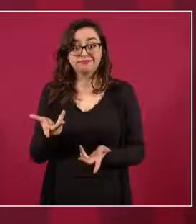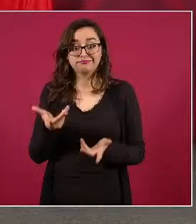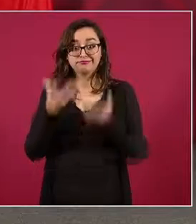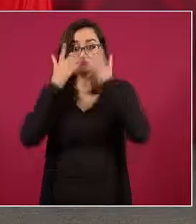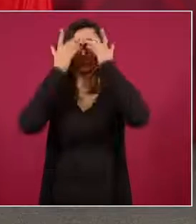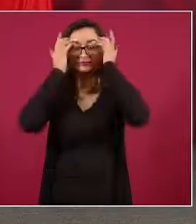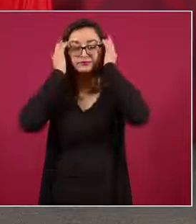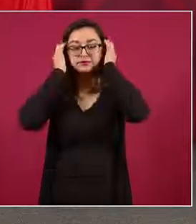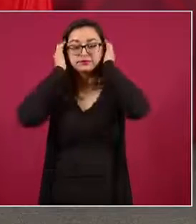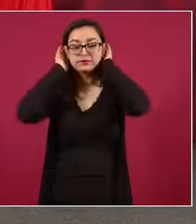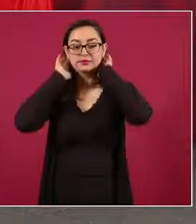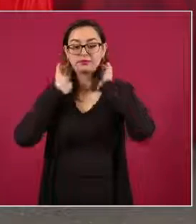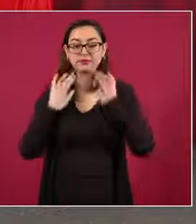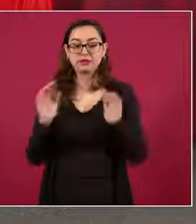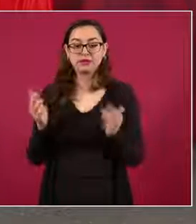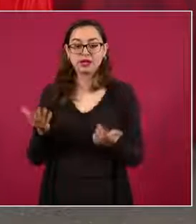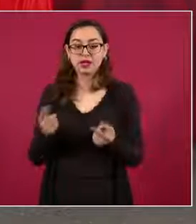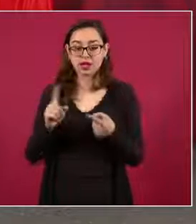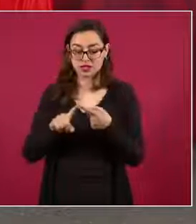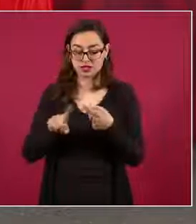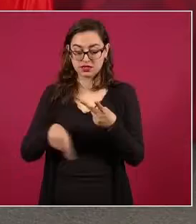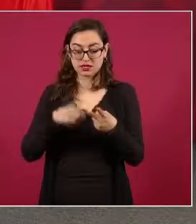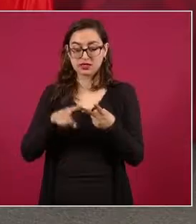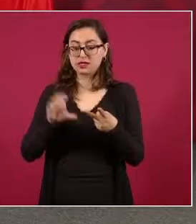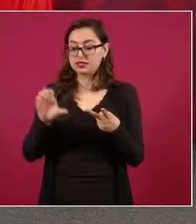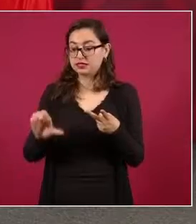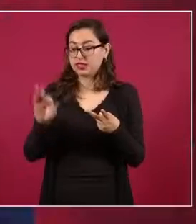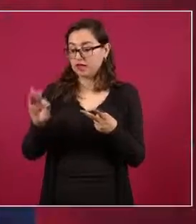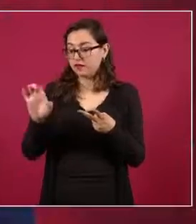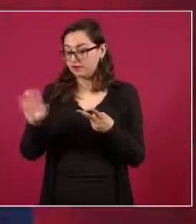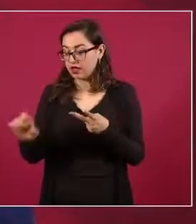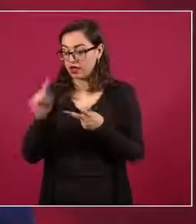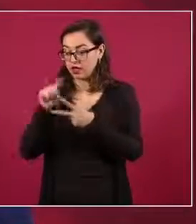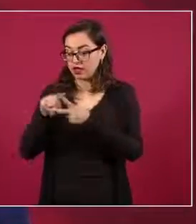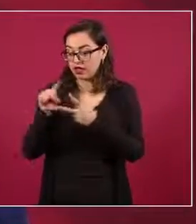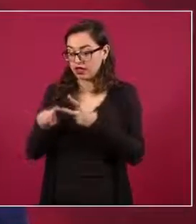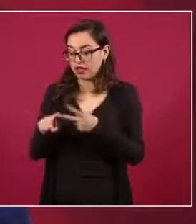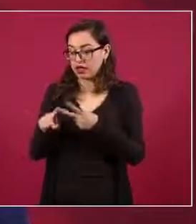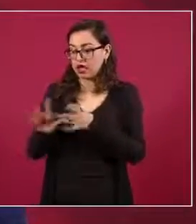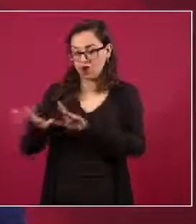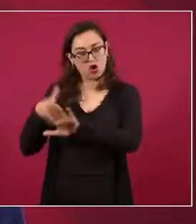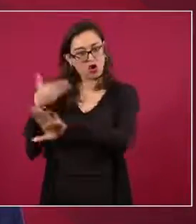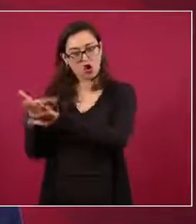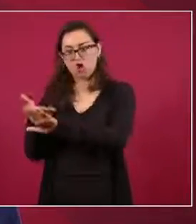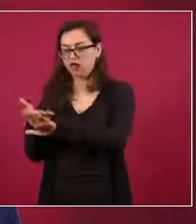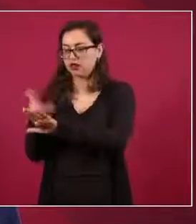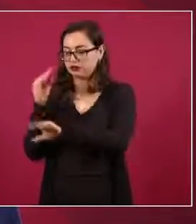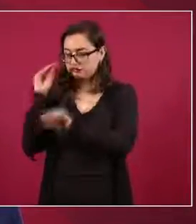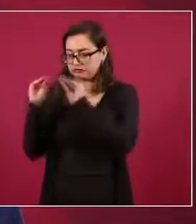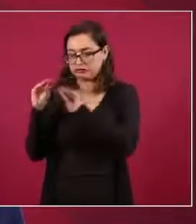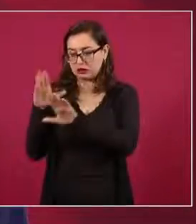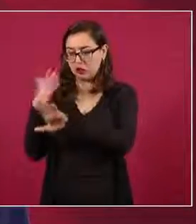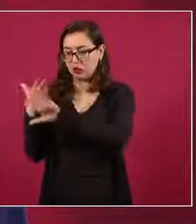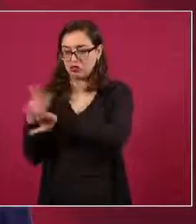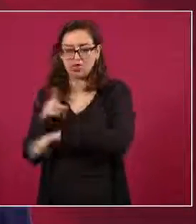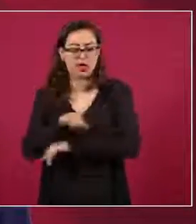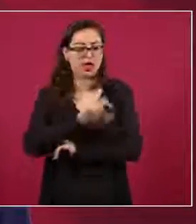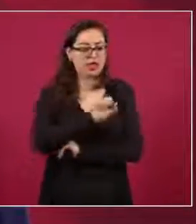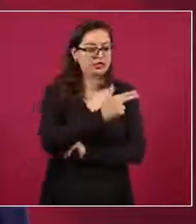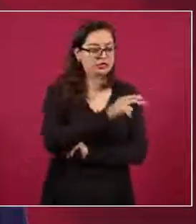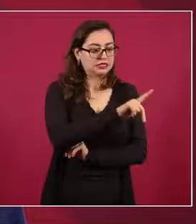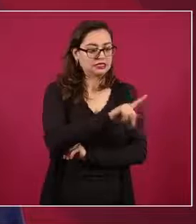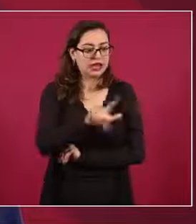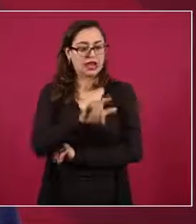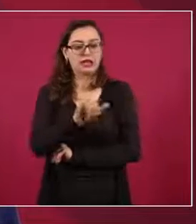a ninguna interpretación, y la Comisión Federal de Electricidad tengan el mismo trato que Shell y que